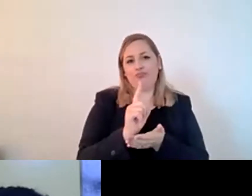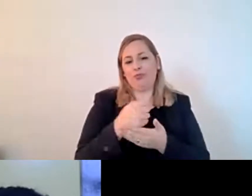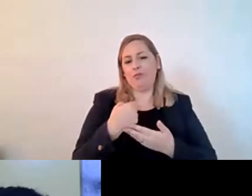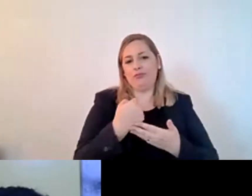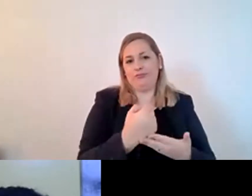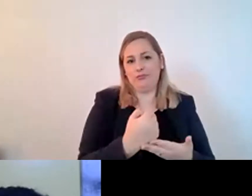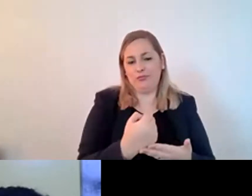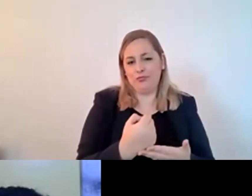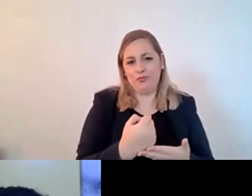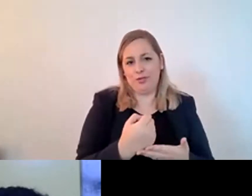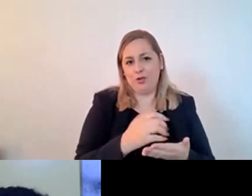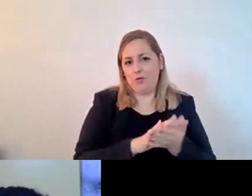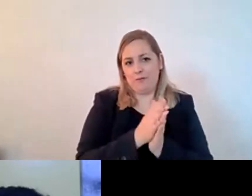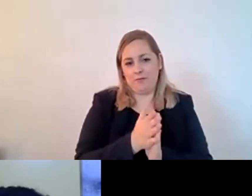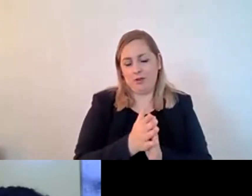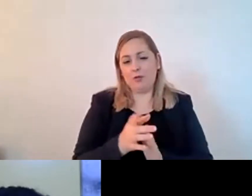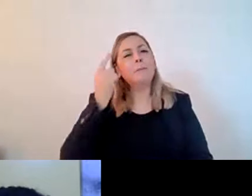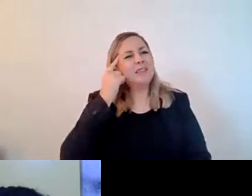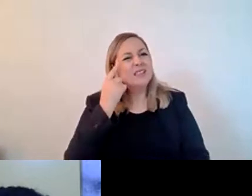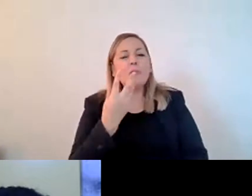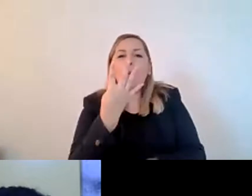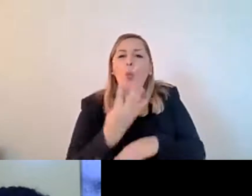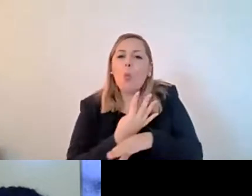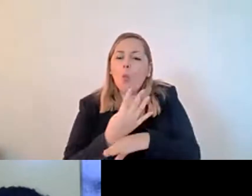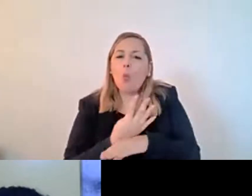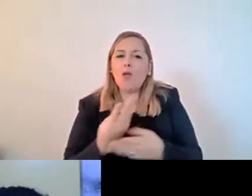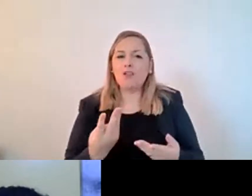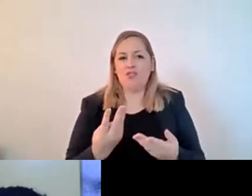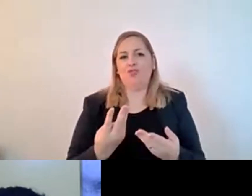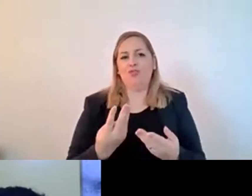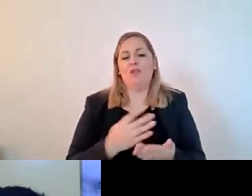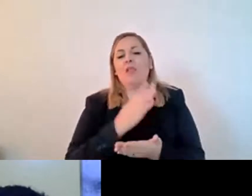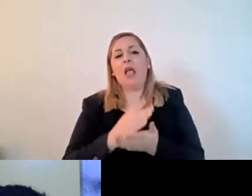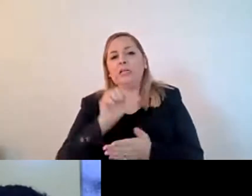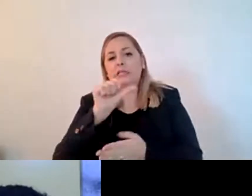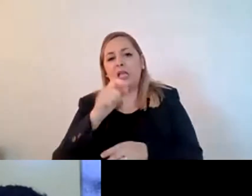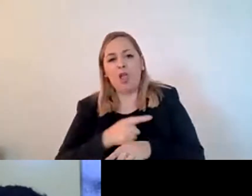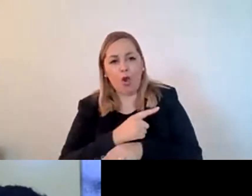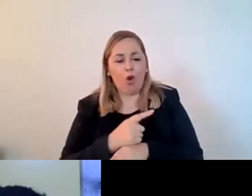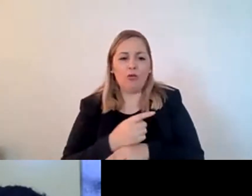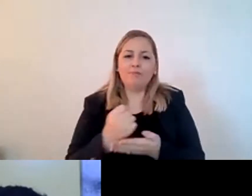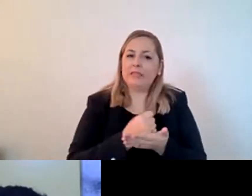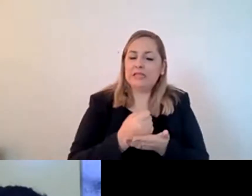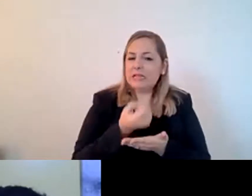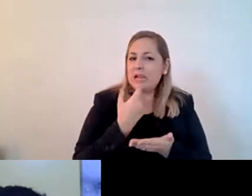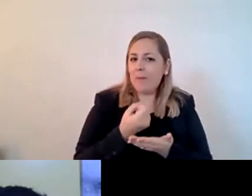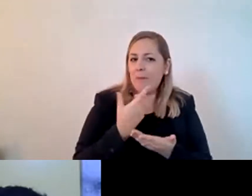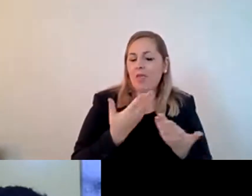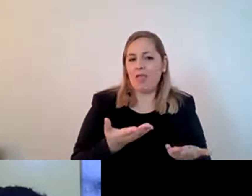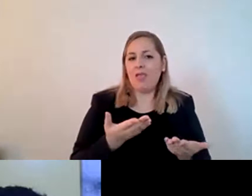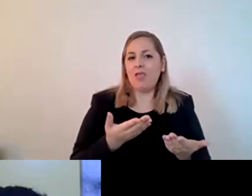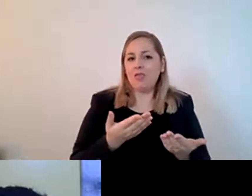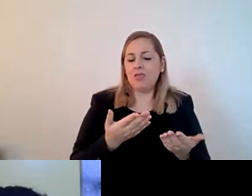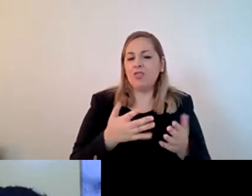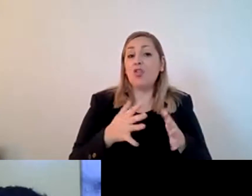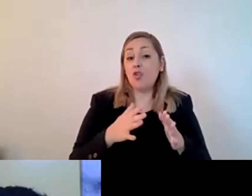a servir. Pensemos que dura 4 horas, dura 6 horas. Son remedios que en el mejor